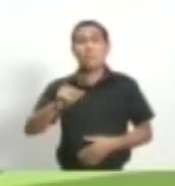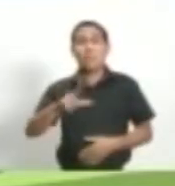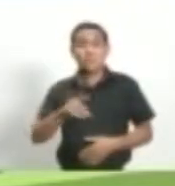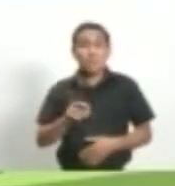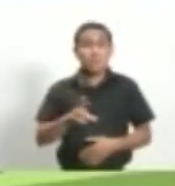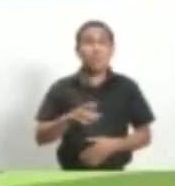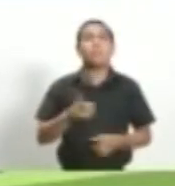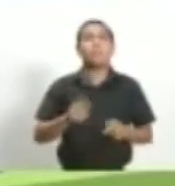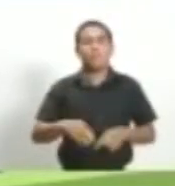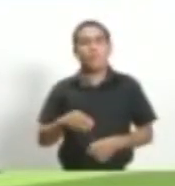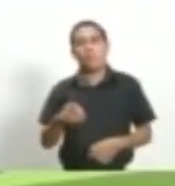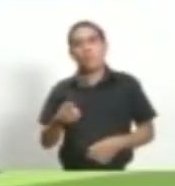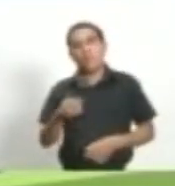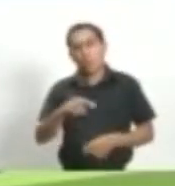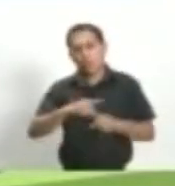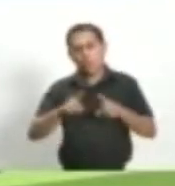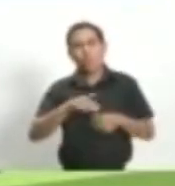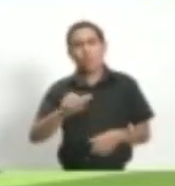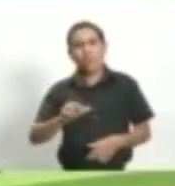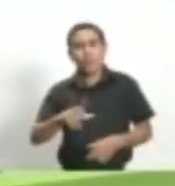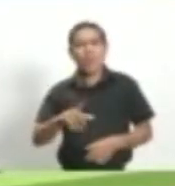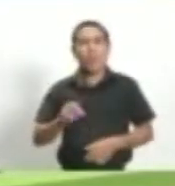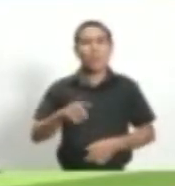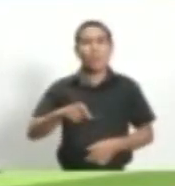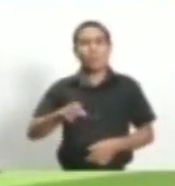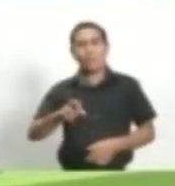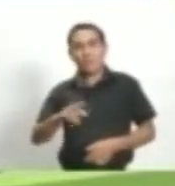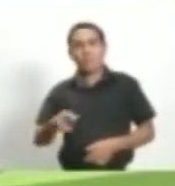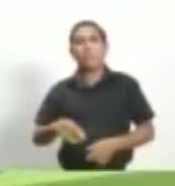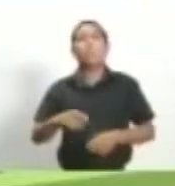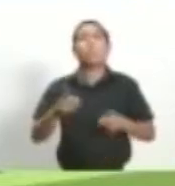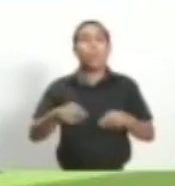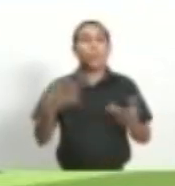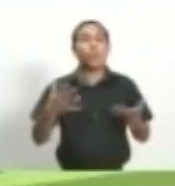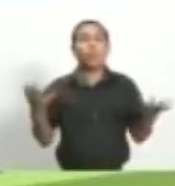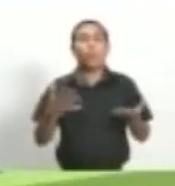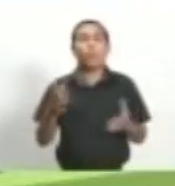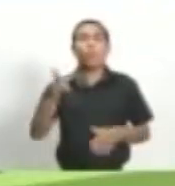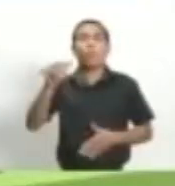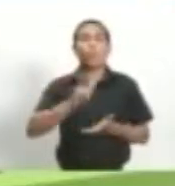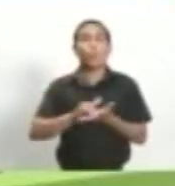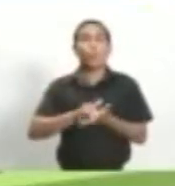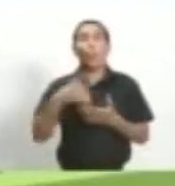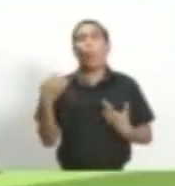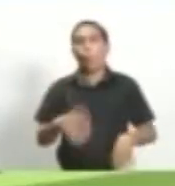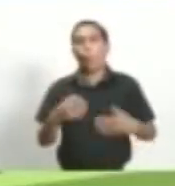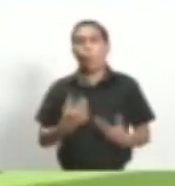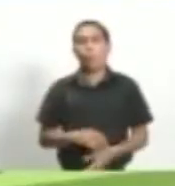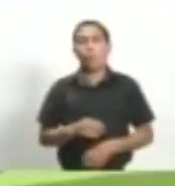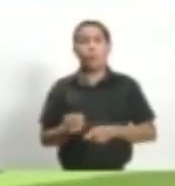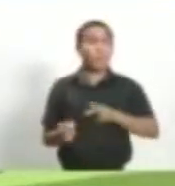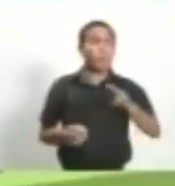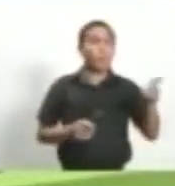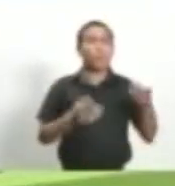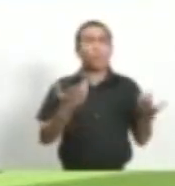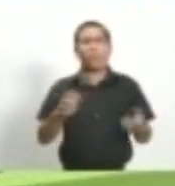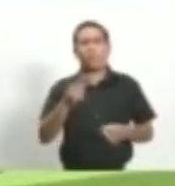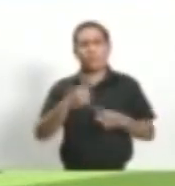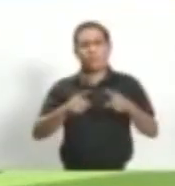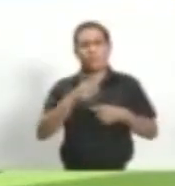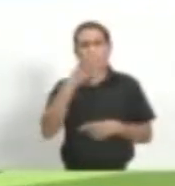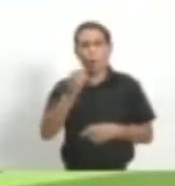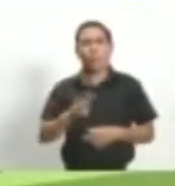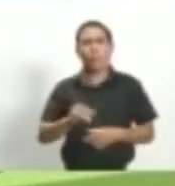Muñoz, Marlene Cárdenas, Carlos Pérez y está Hilda Velasco desde Nueva York. Yo tengo más gente conectada: Edemari Giacomelo, Will